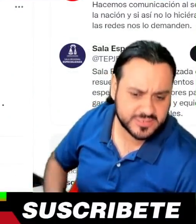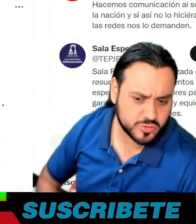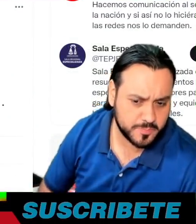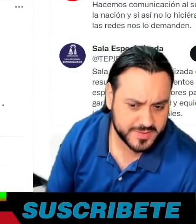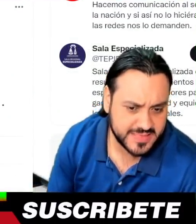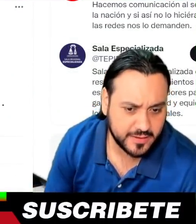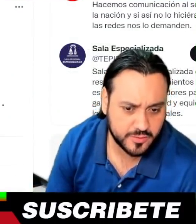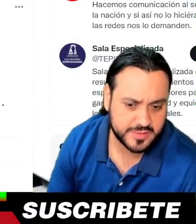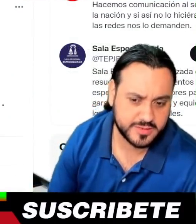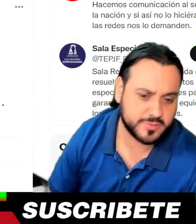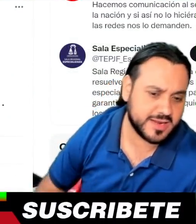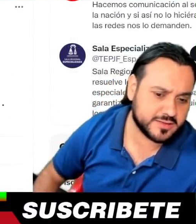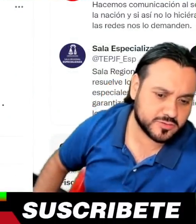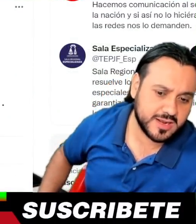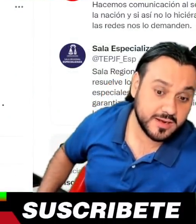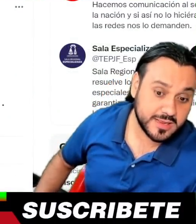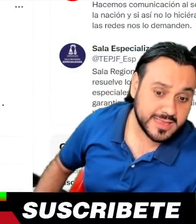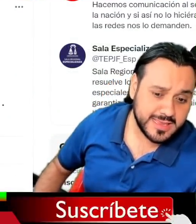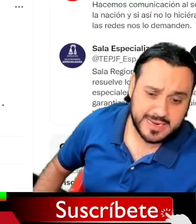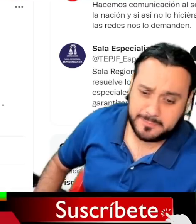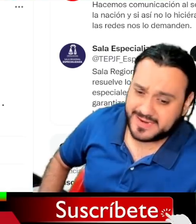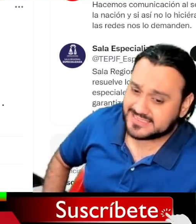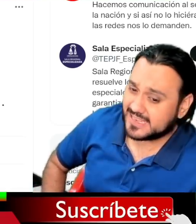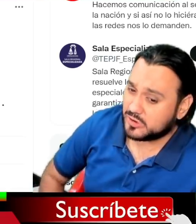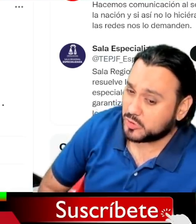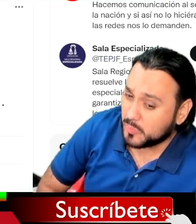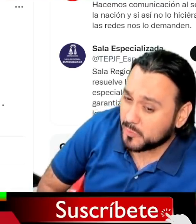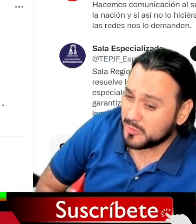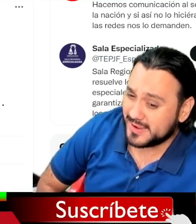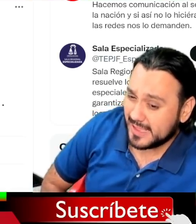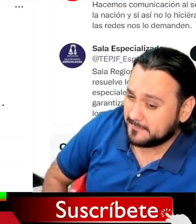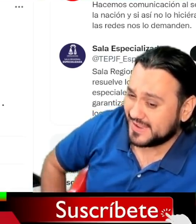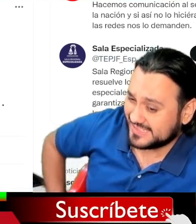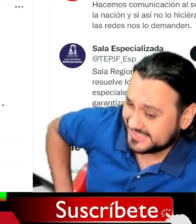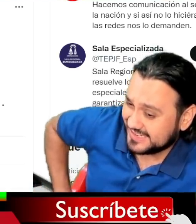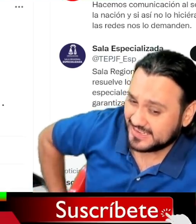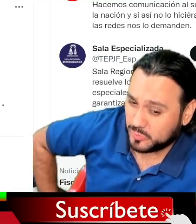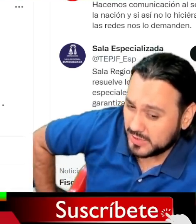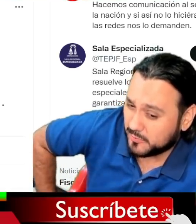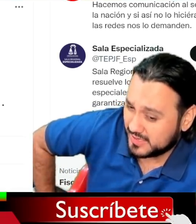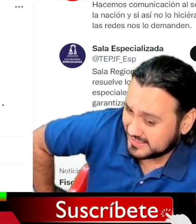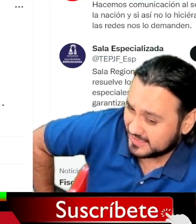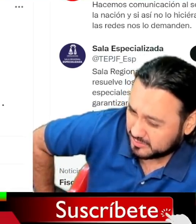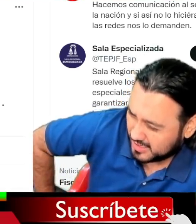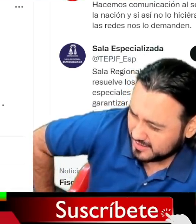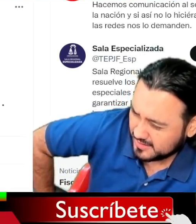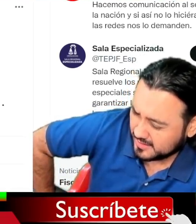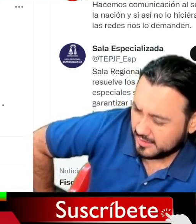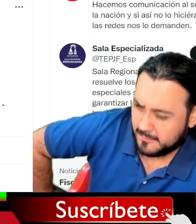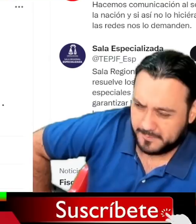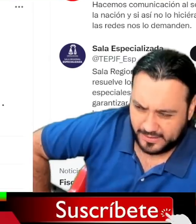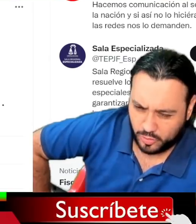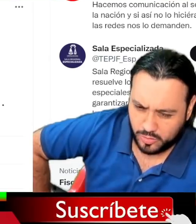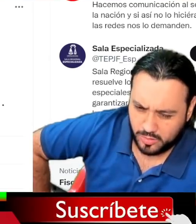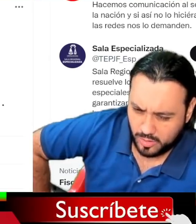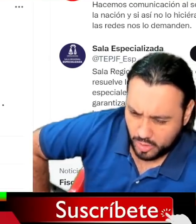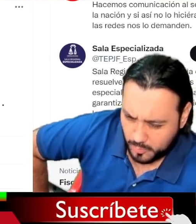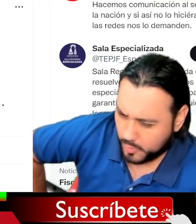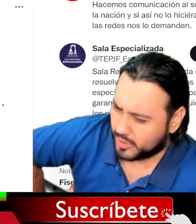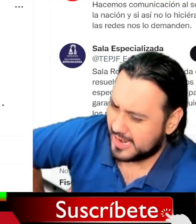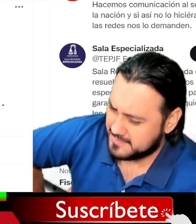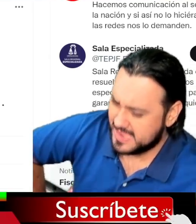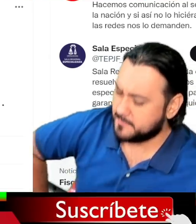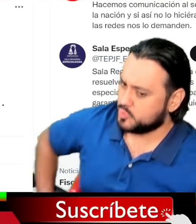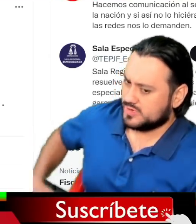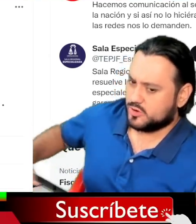será esto un petardo del Tribunal Electoral? El panista no volverá a aparecer en ninguna boleta electoral, pero